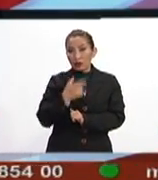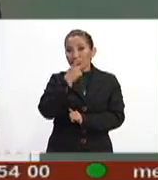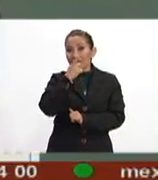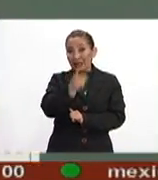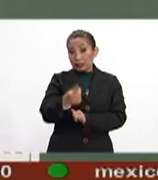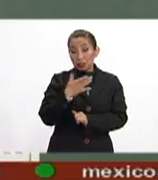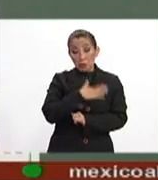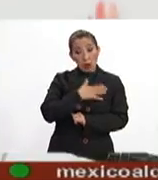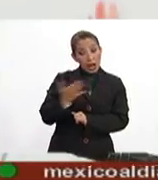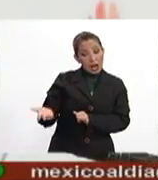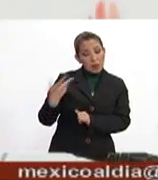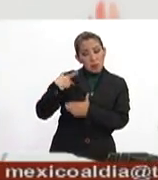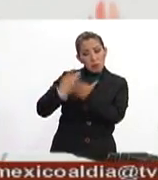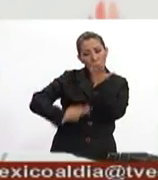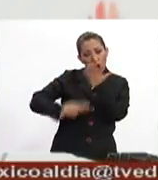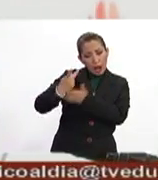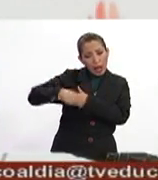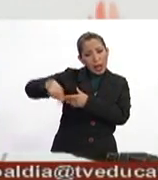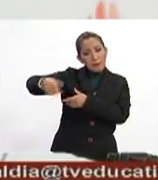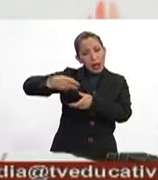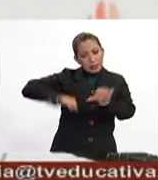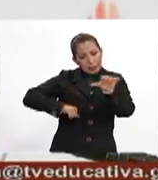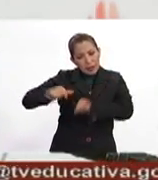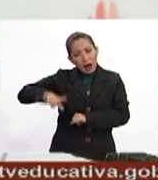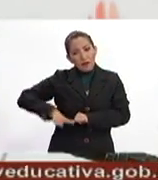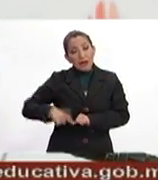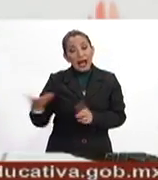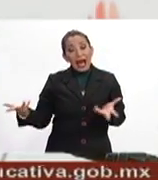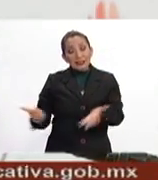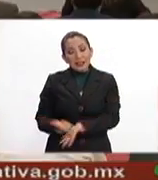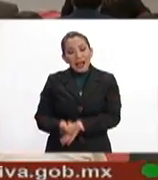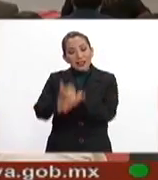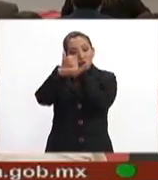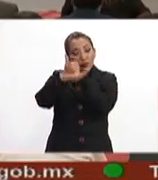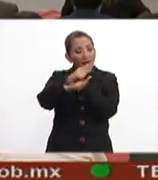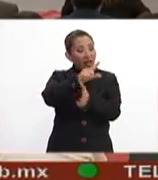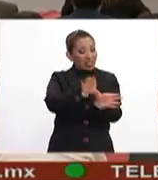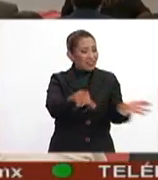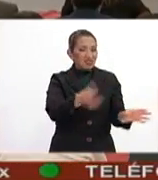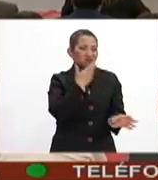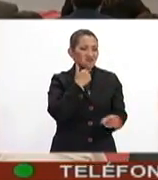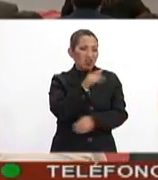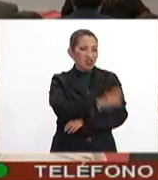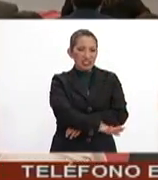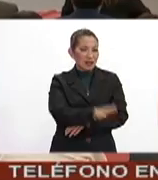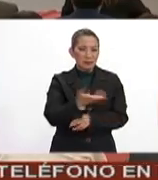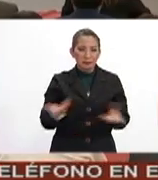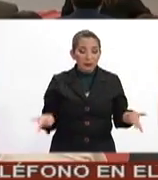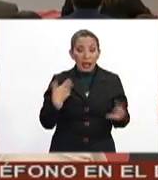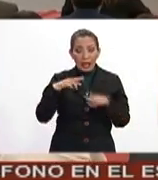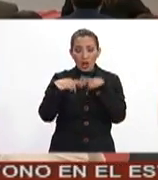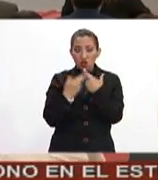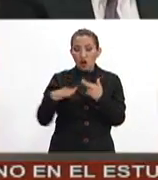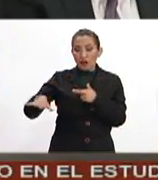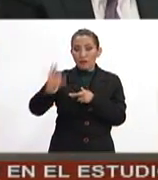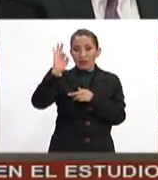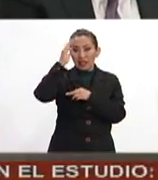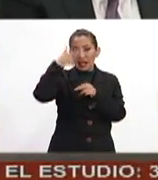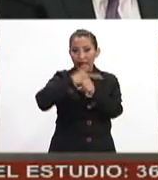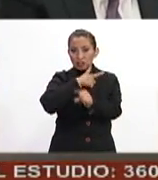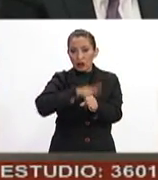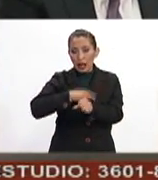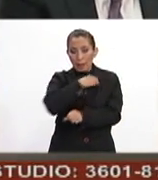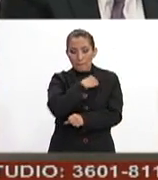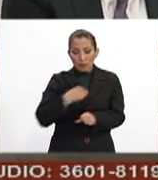que la buena política es aquella que construye y no la que busca dividir, enfrentar o generar enconos. Al reunirse con la Federación Nacional